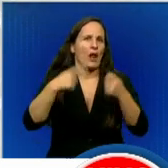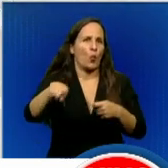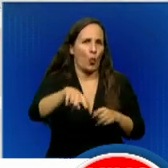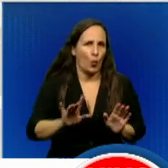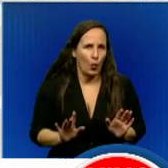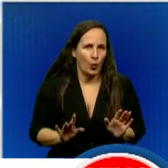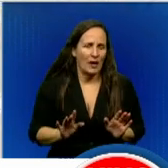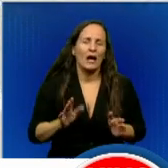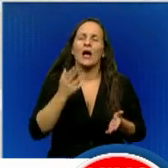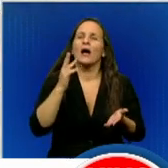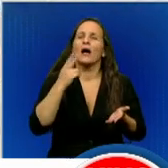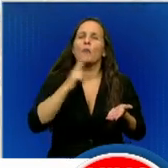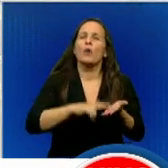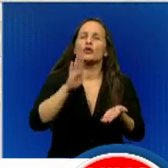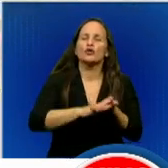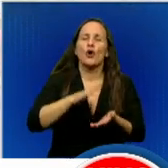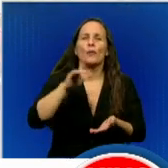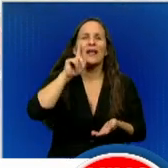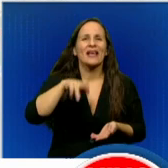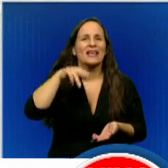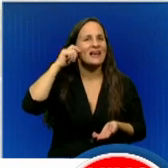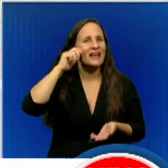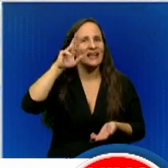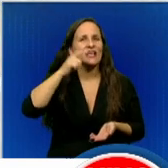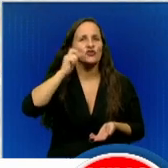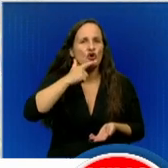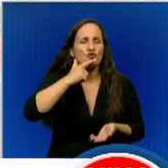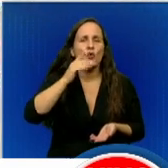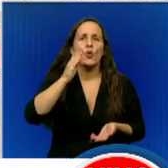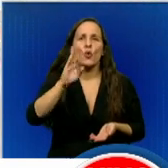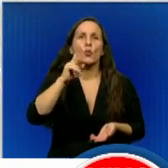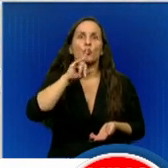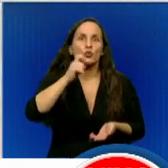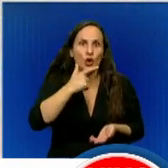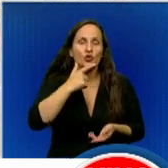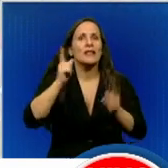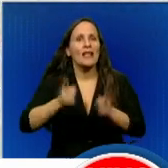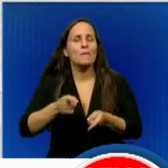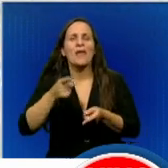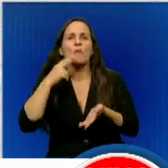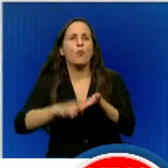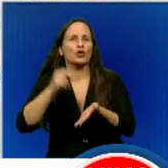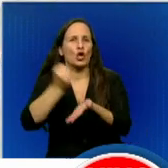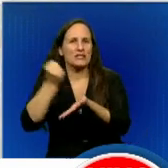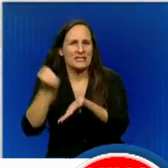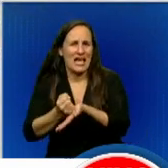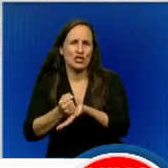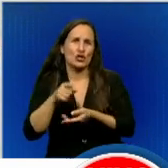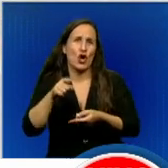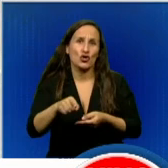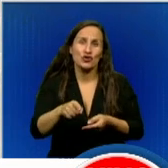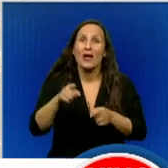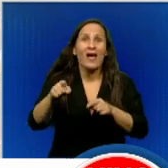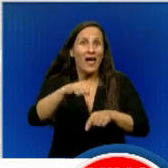impuesto sobre los ingresos brutos y el impuesto de serios todos de los tributos seguramente más regresivos en